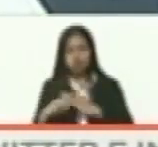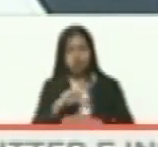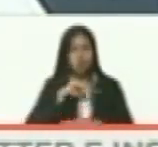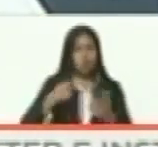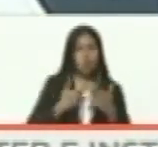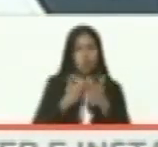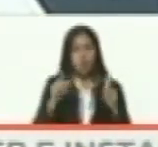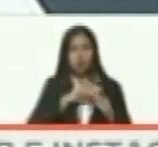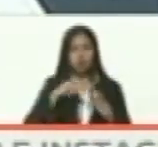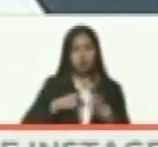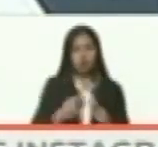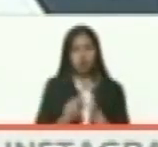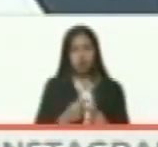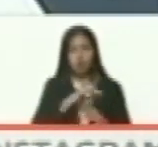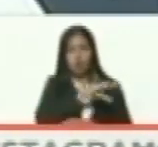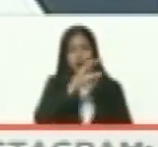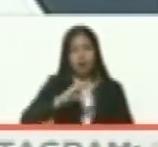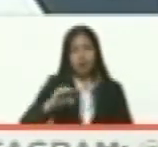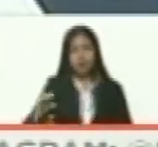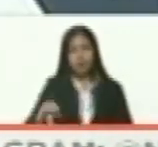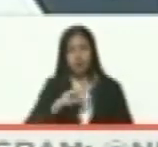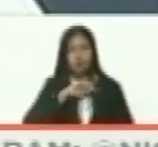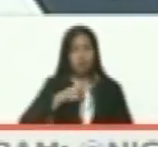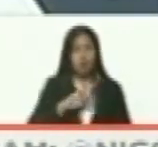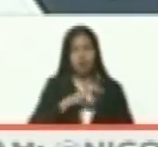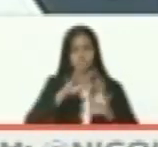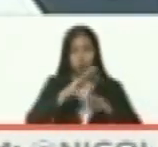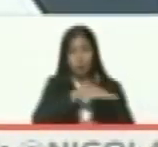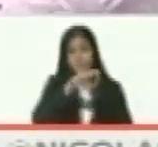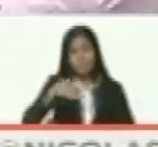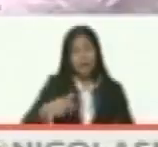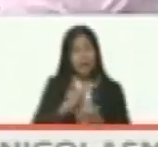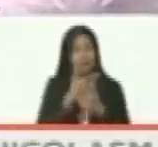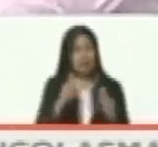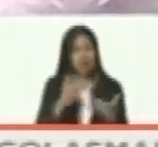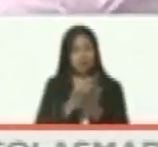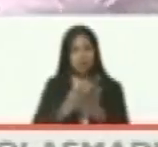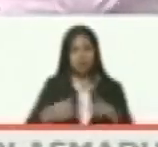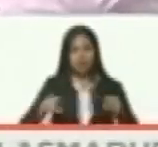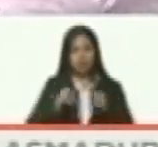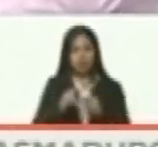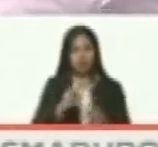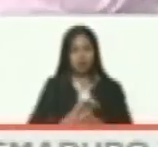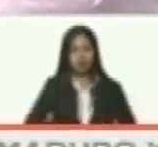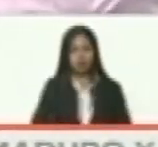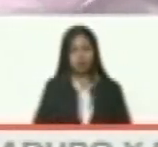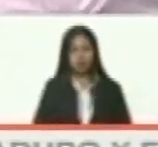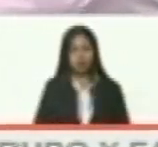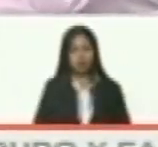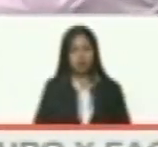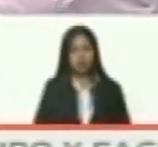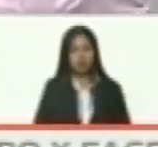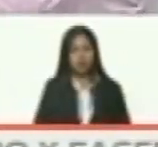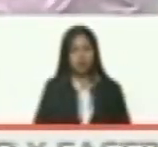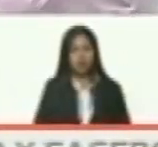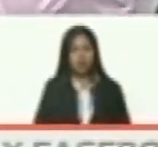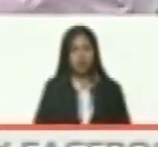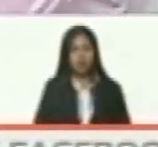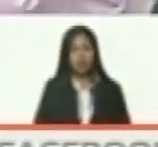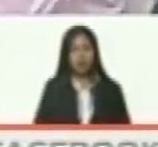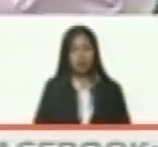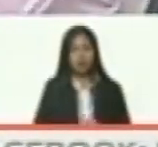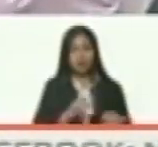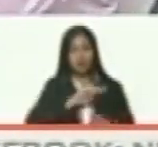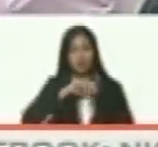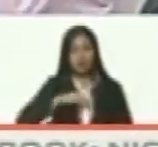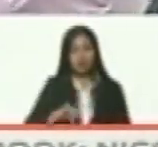la libertad de nuestro mar Caribe. Nuestro mar Caribe será libre siempre. Soberano, bello, nuestro,